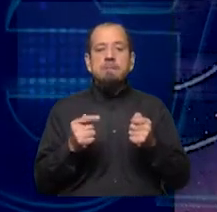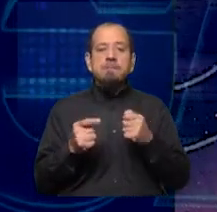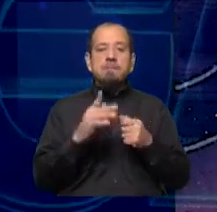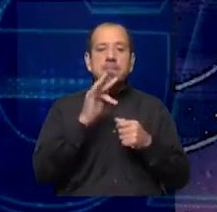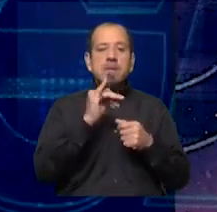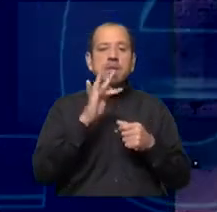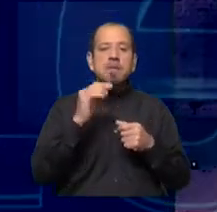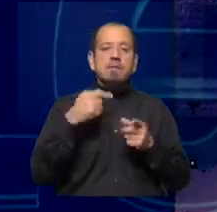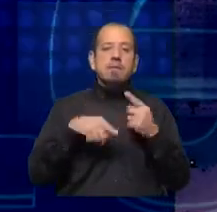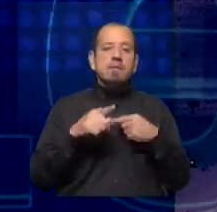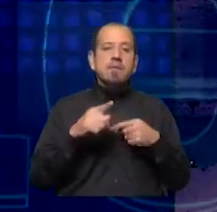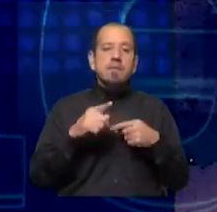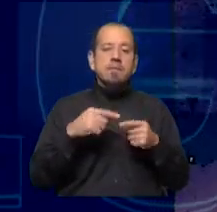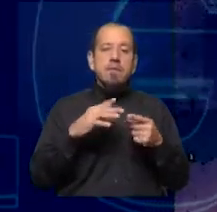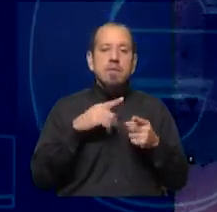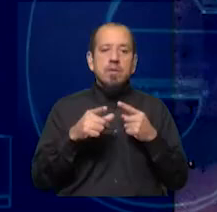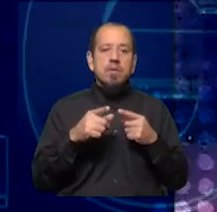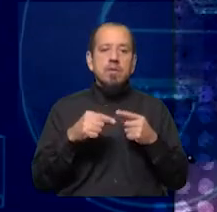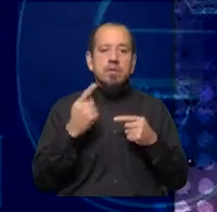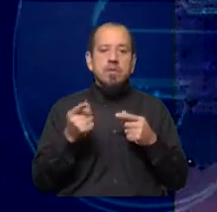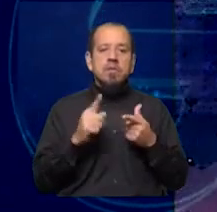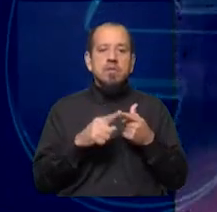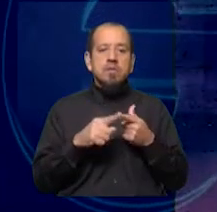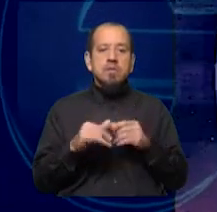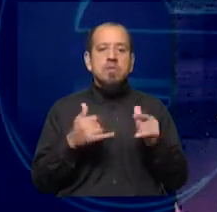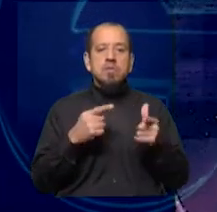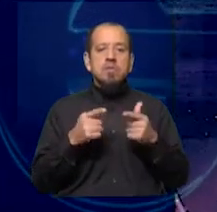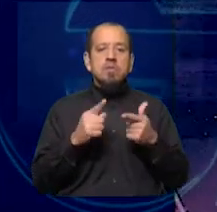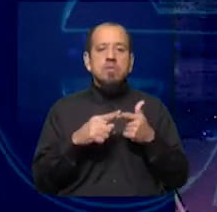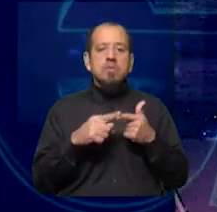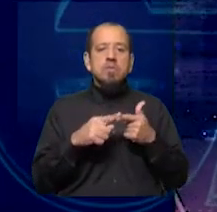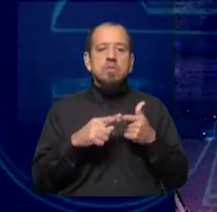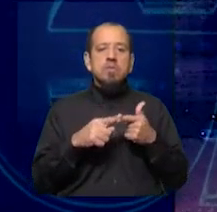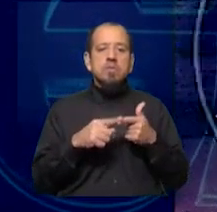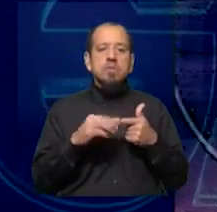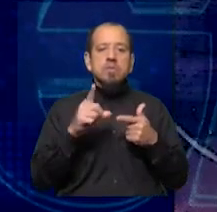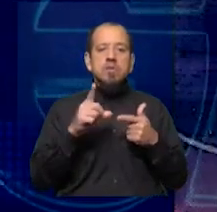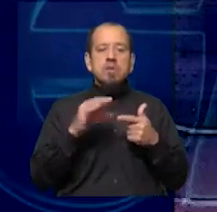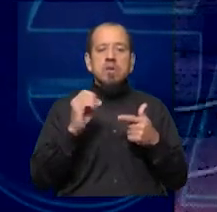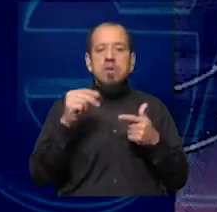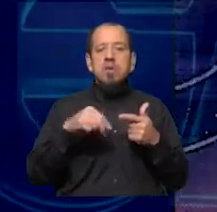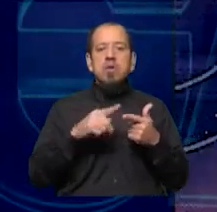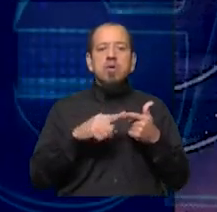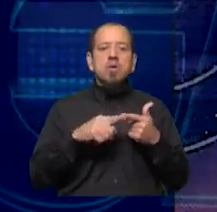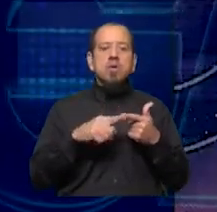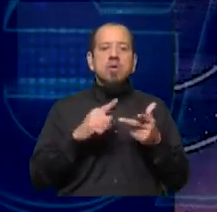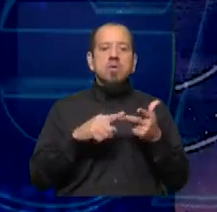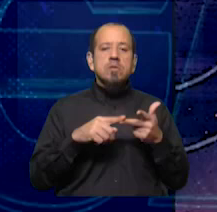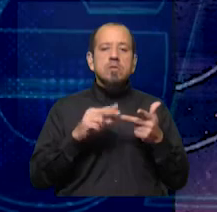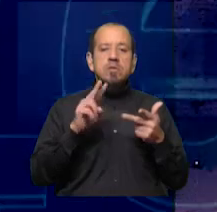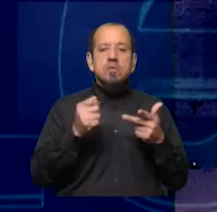FIFA ni que hablar pero después los más sonados son de otros juegos como el League of Legends o el este